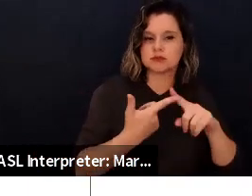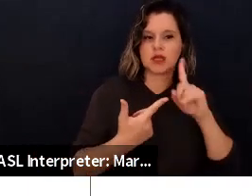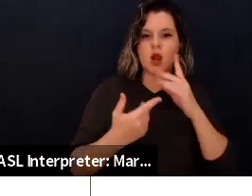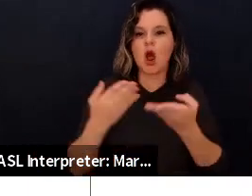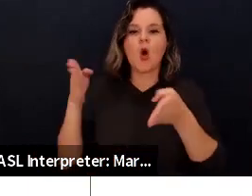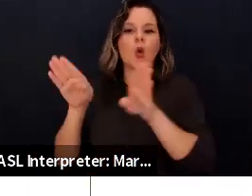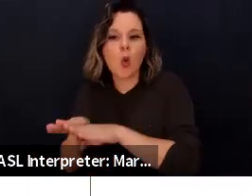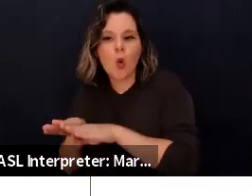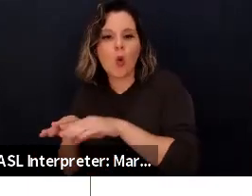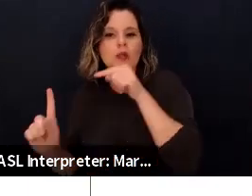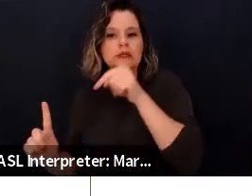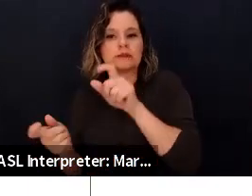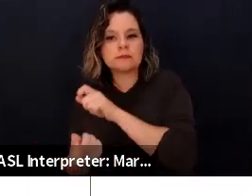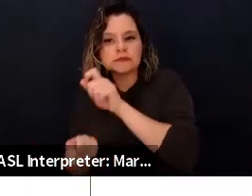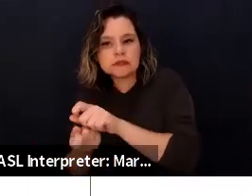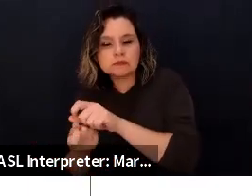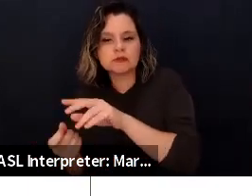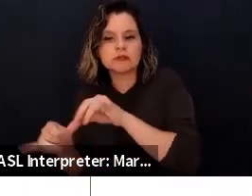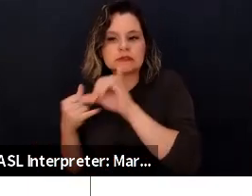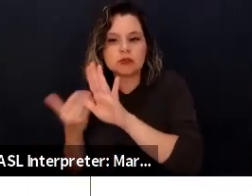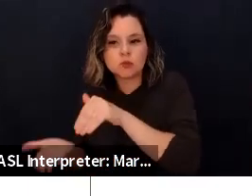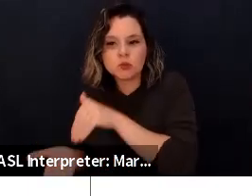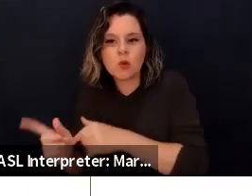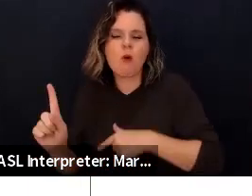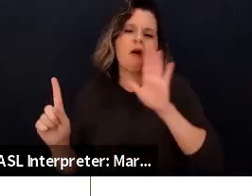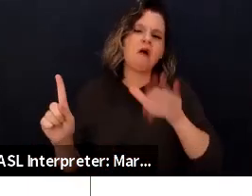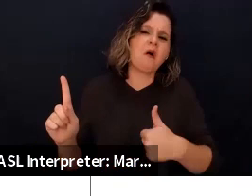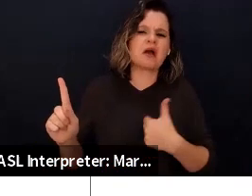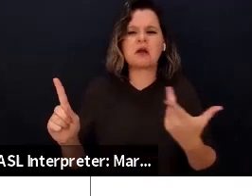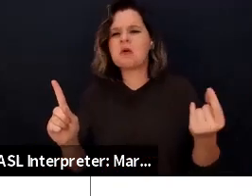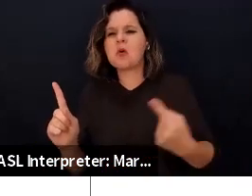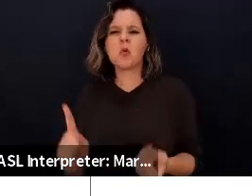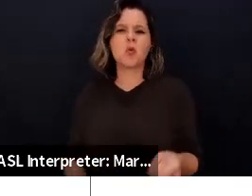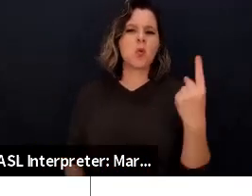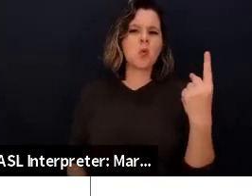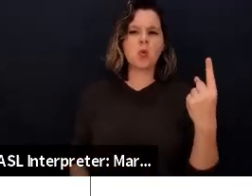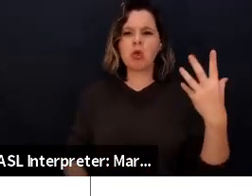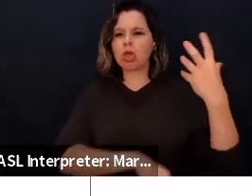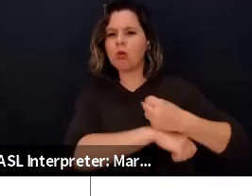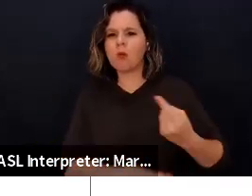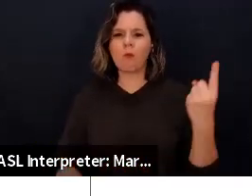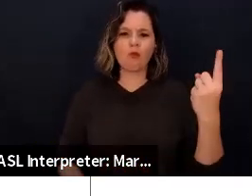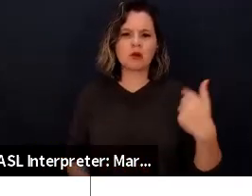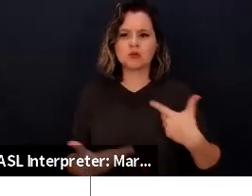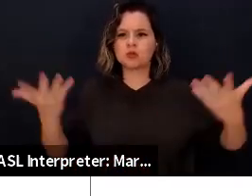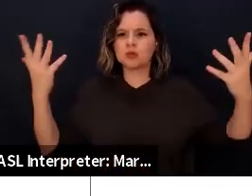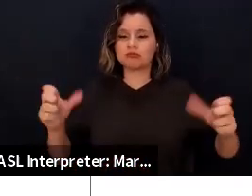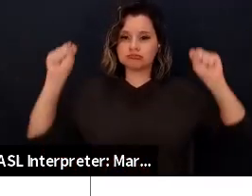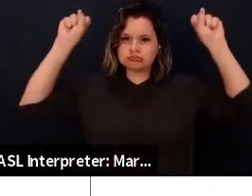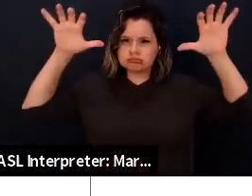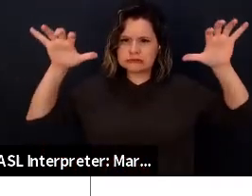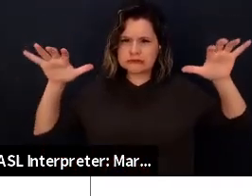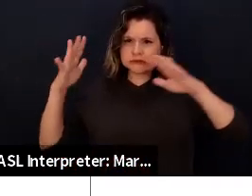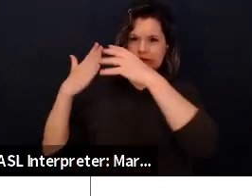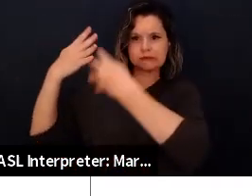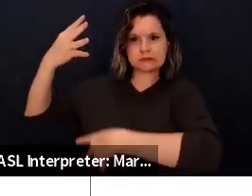tal centro de detención y a veces la gente dice, pero ¿eso qué va a hacer si todavía tenemos todos los